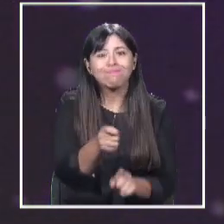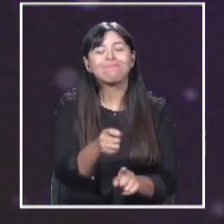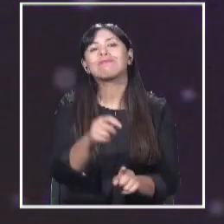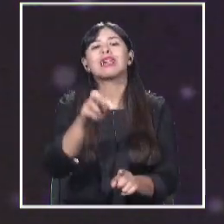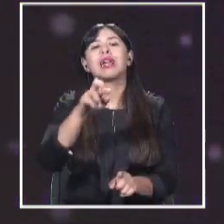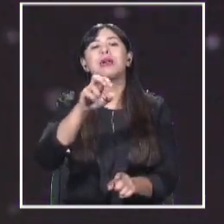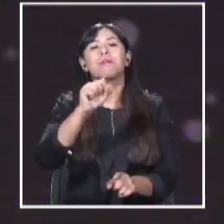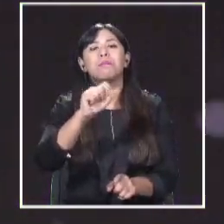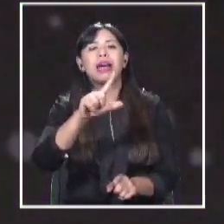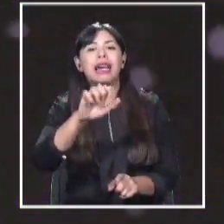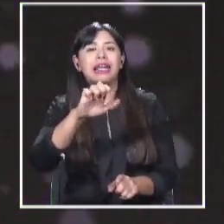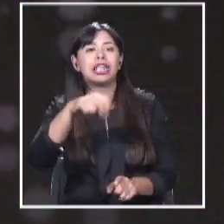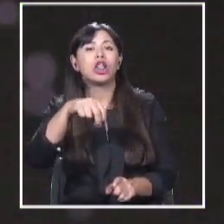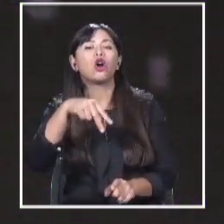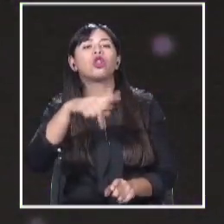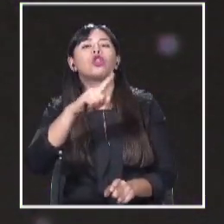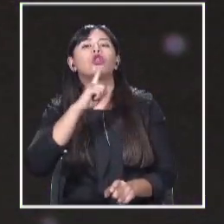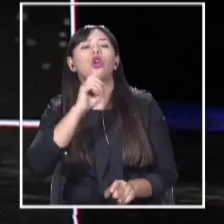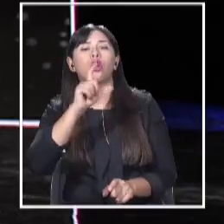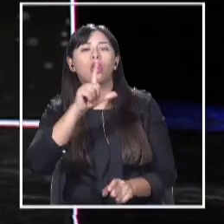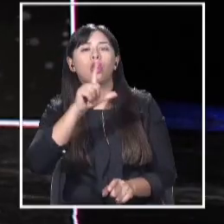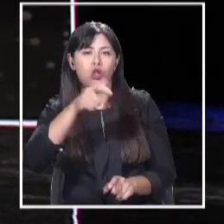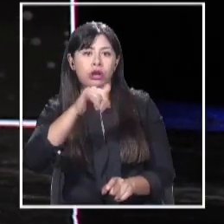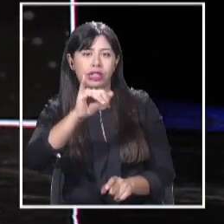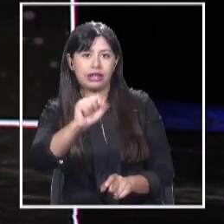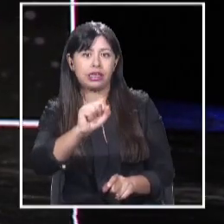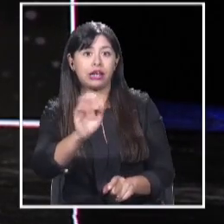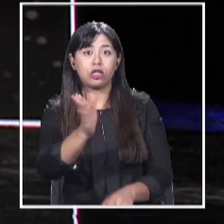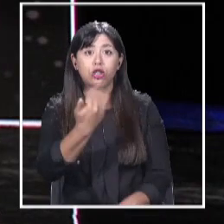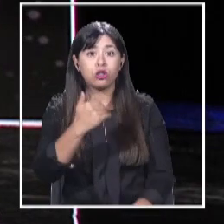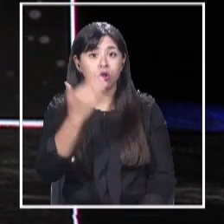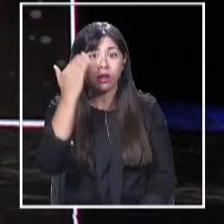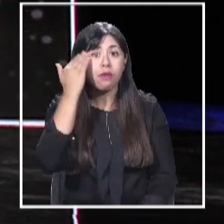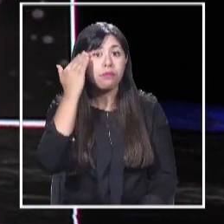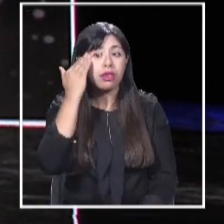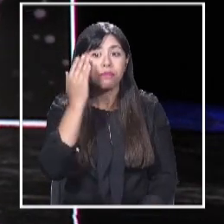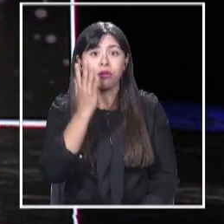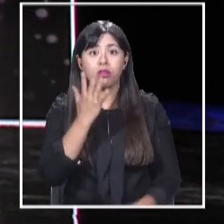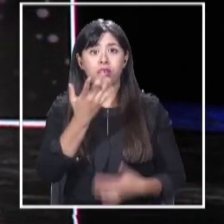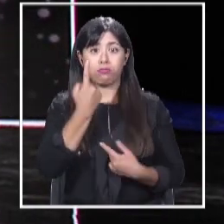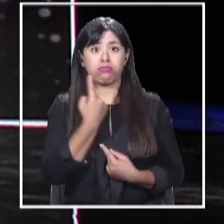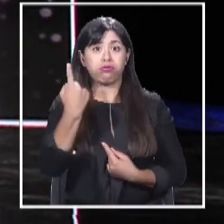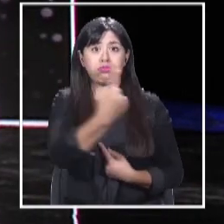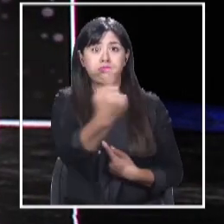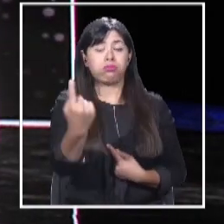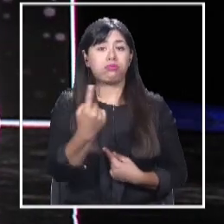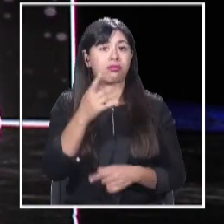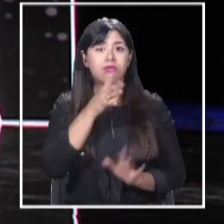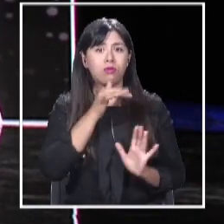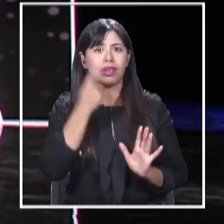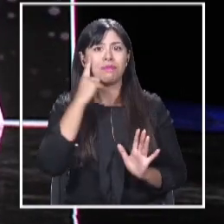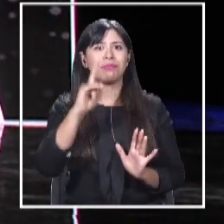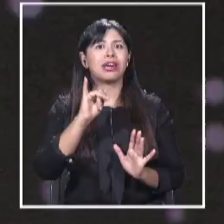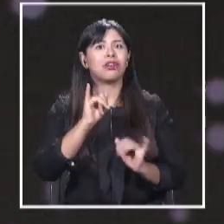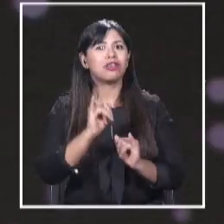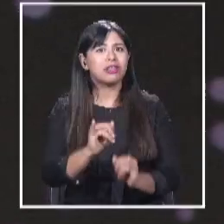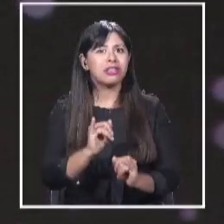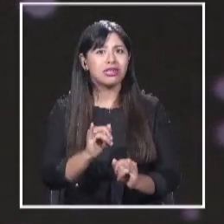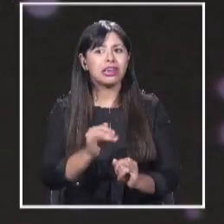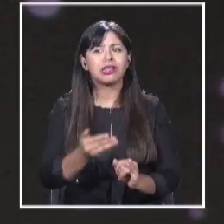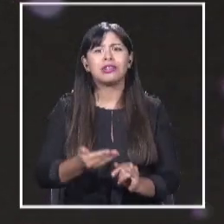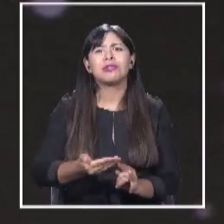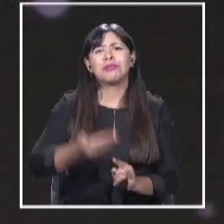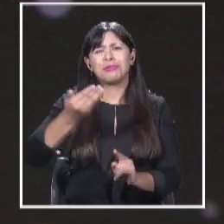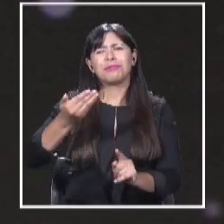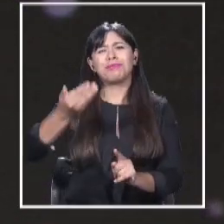memoria, podemos decir, histórica de algo de esas dimensiones, pero si hubiéramos mirado lo suficientemente